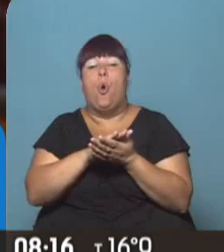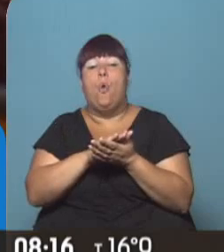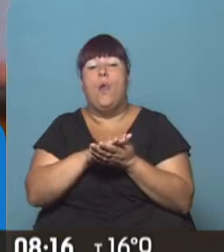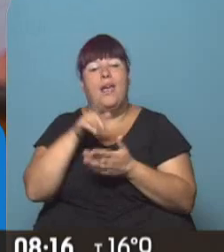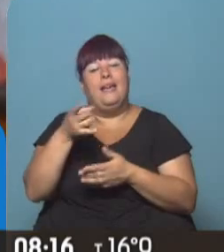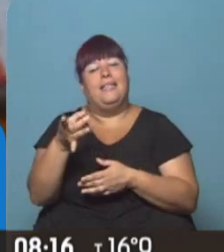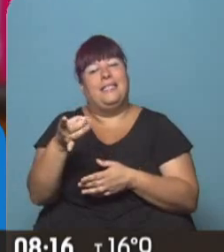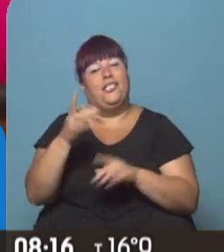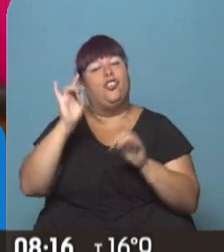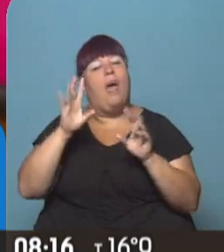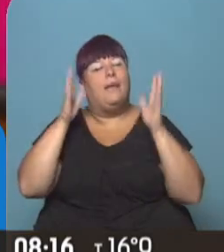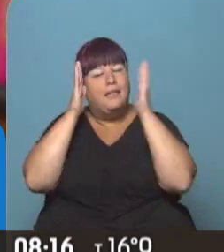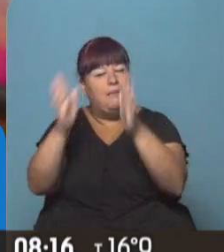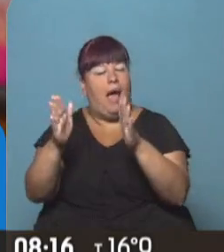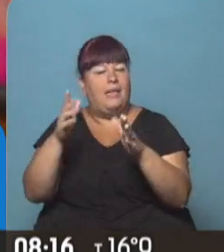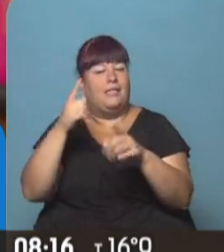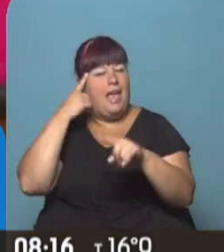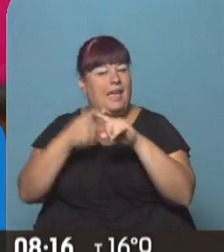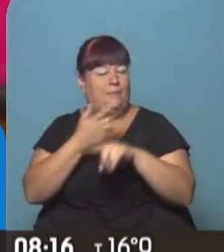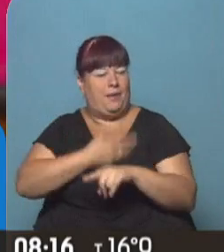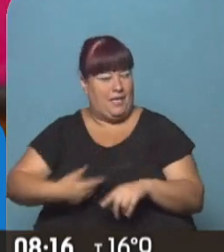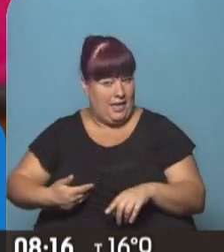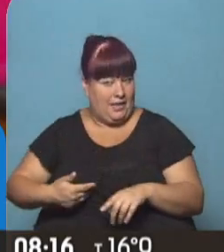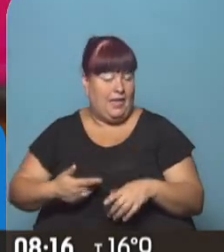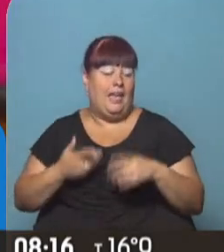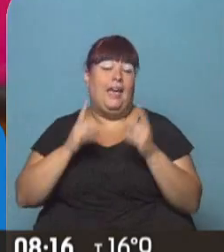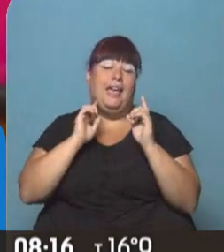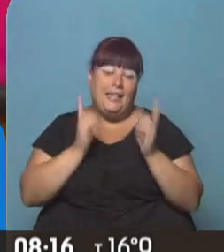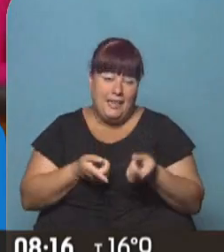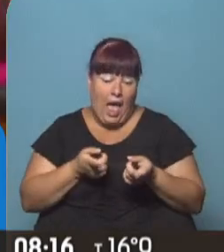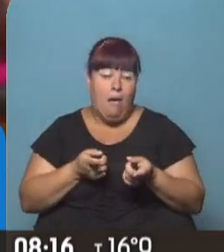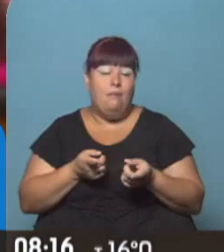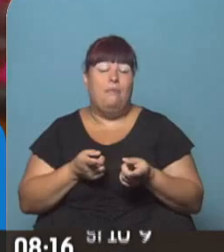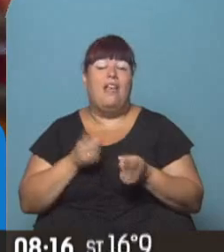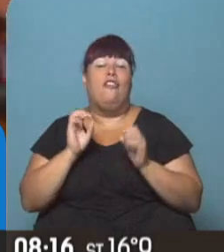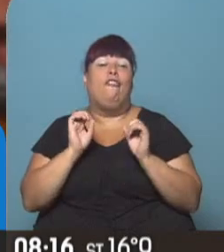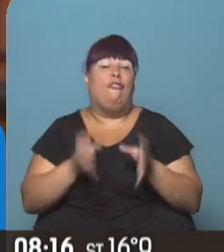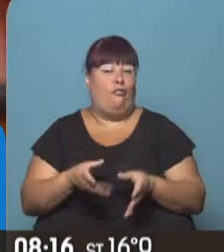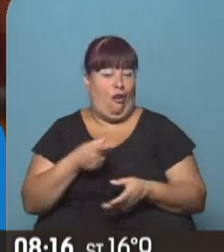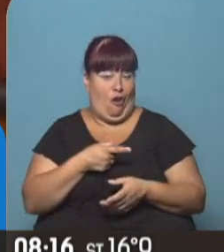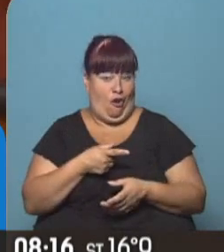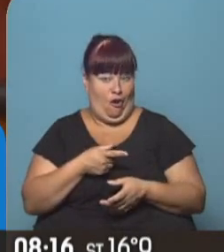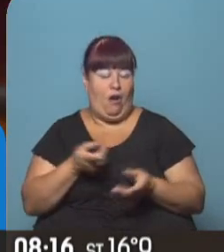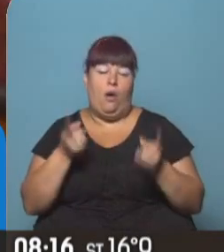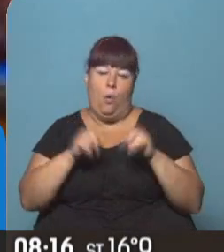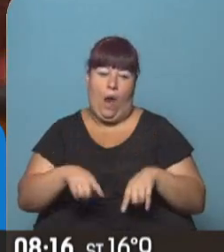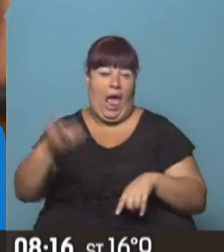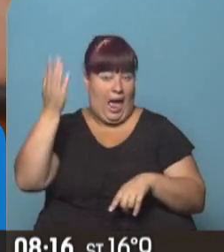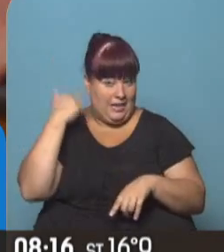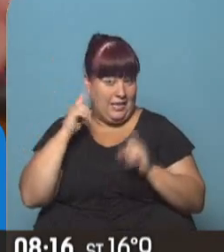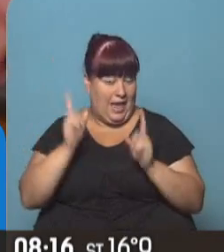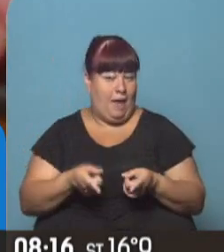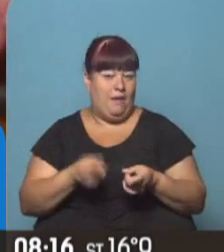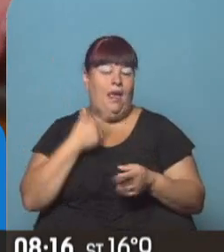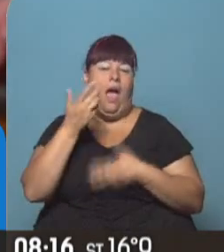una persecución centrada en el ex presidente. Y obviamente la debilidad que se reitera ayer de